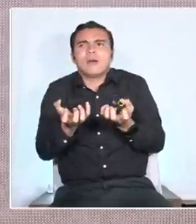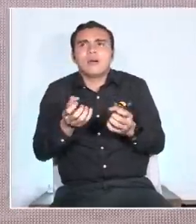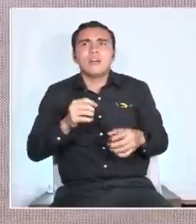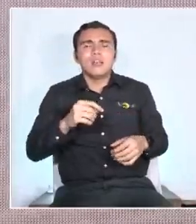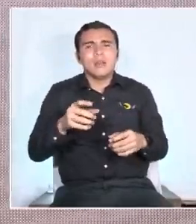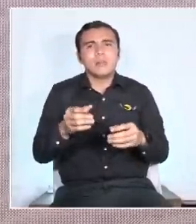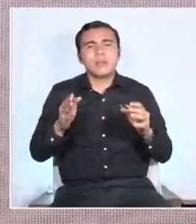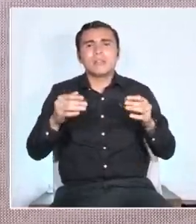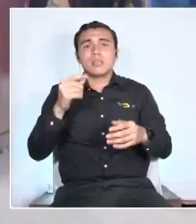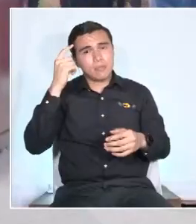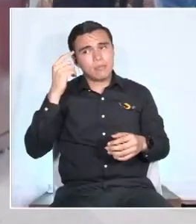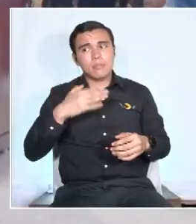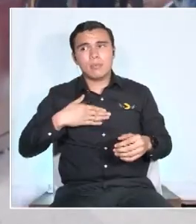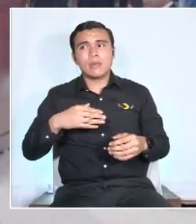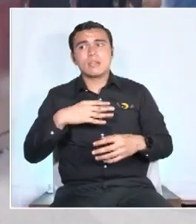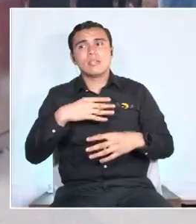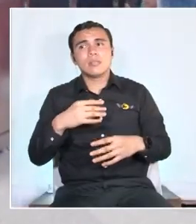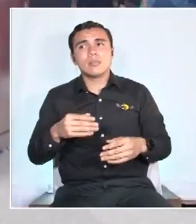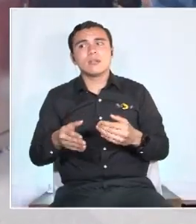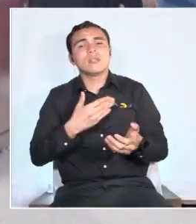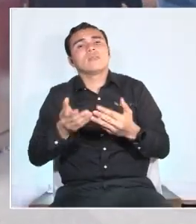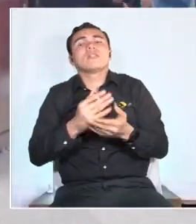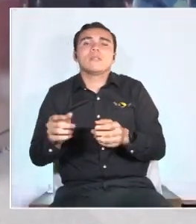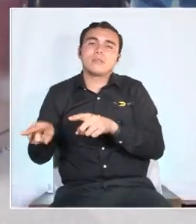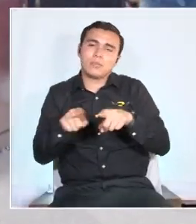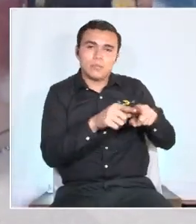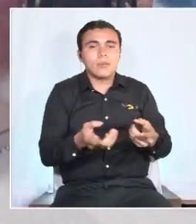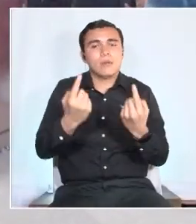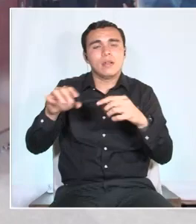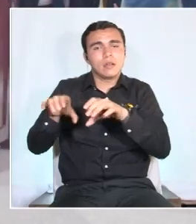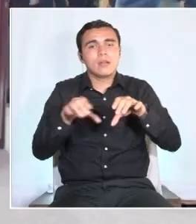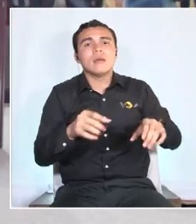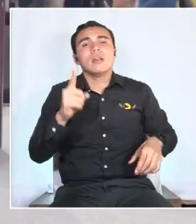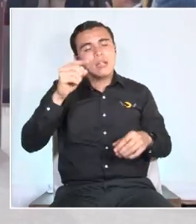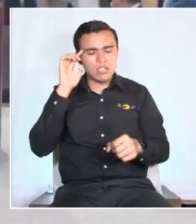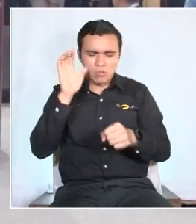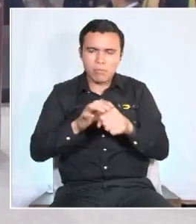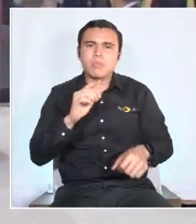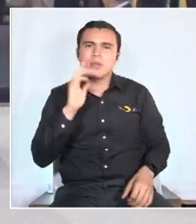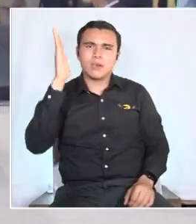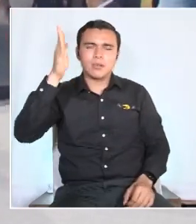que me interesa es que Dios me dio la palabra, yo la creí y Él la va a cumplir.